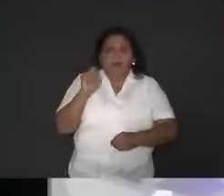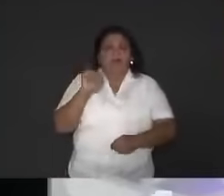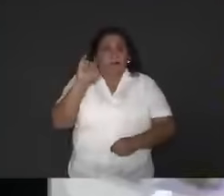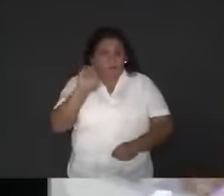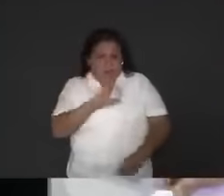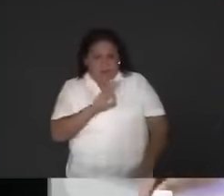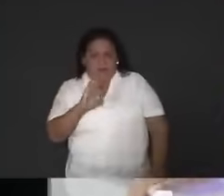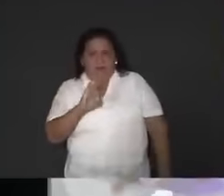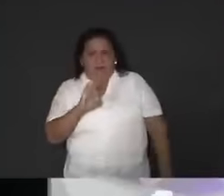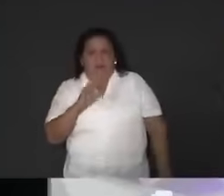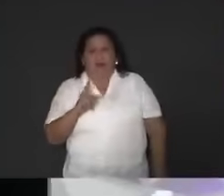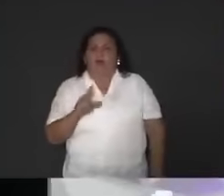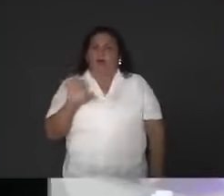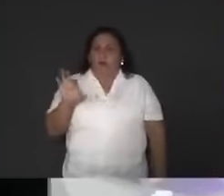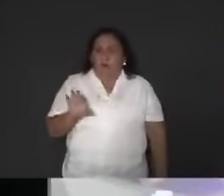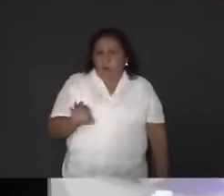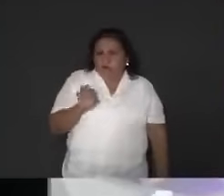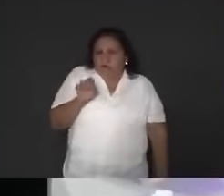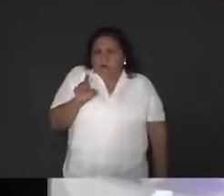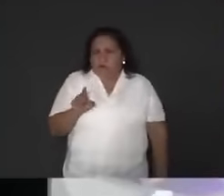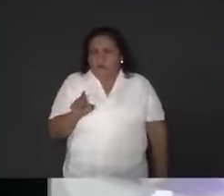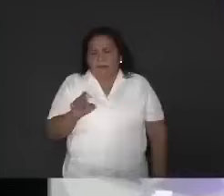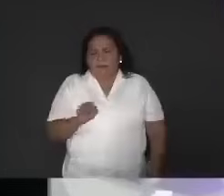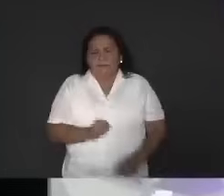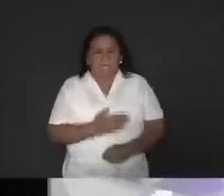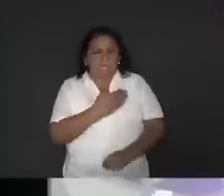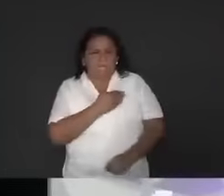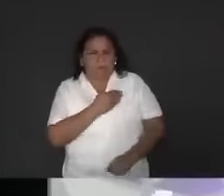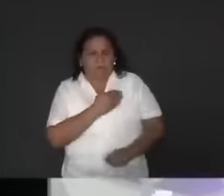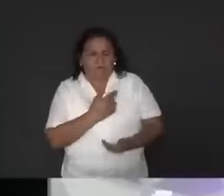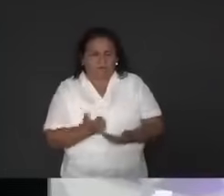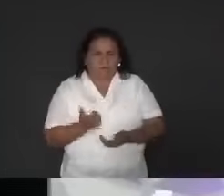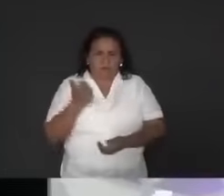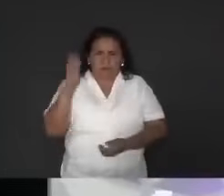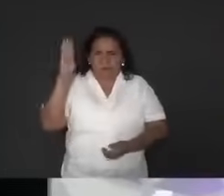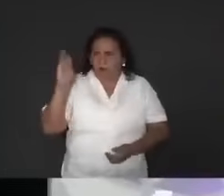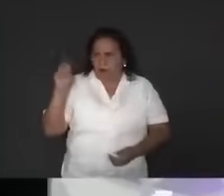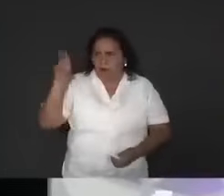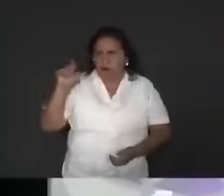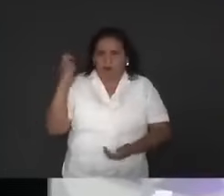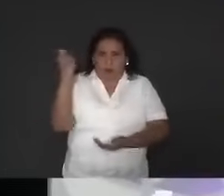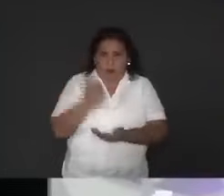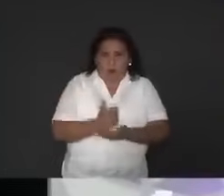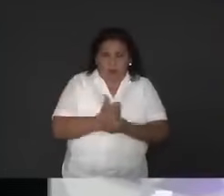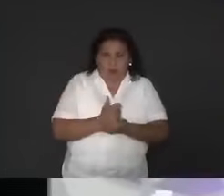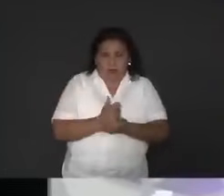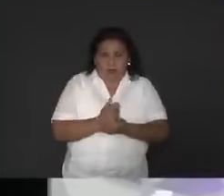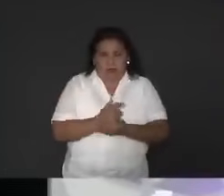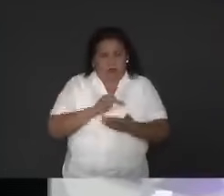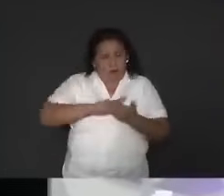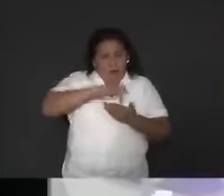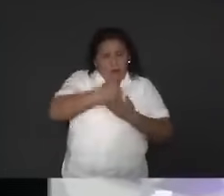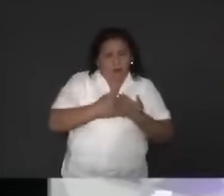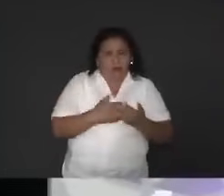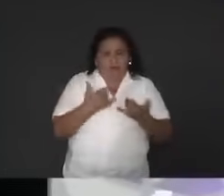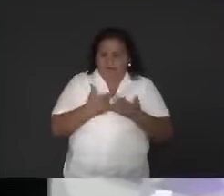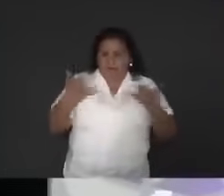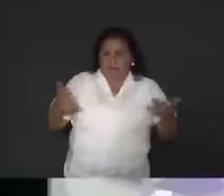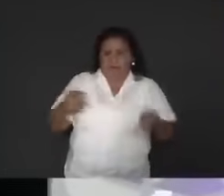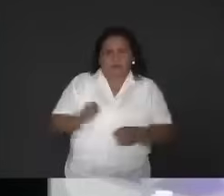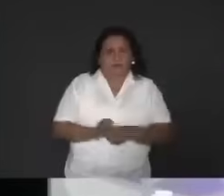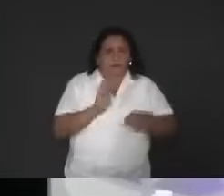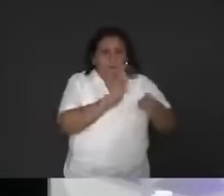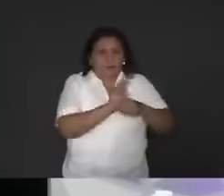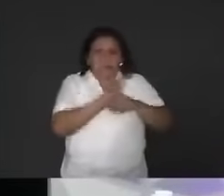tienes opción, es una opción como tú. Con los bonos culturales vamos a desarrollar un proyecto histórico de seguridad y